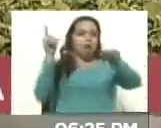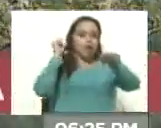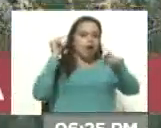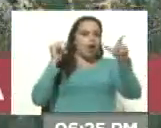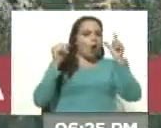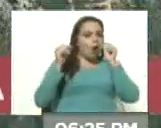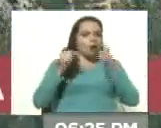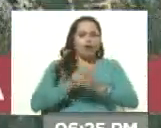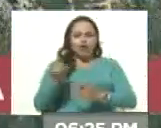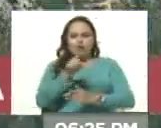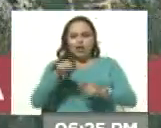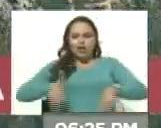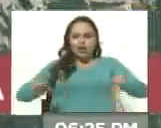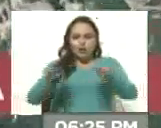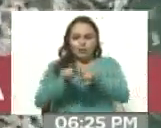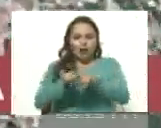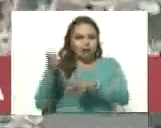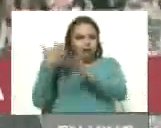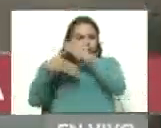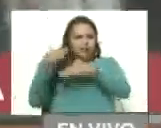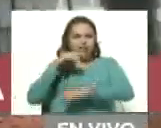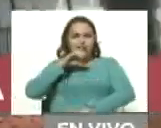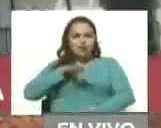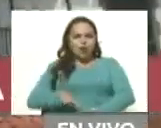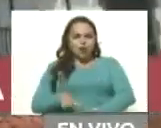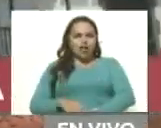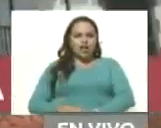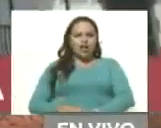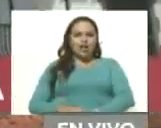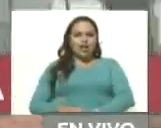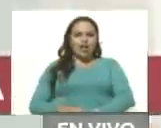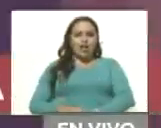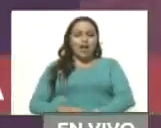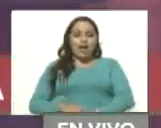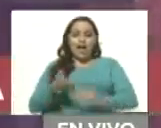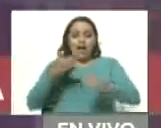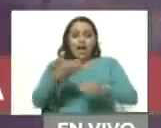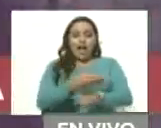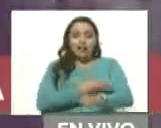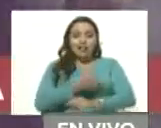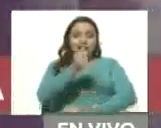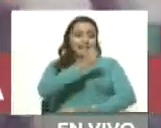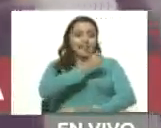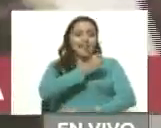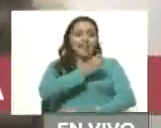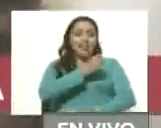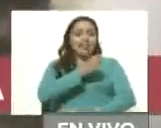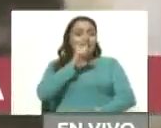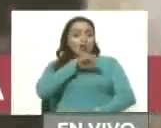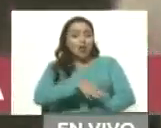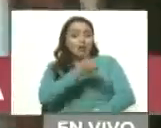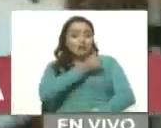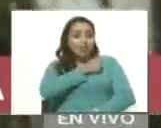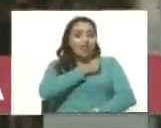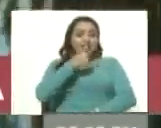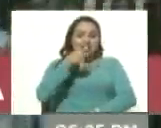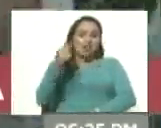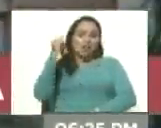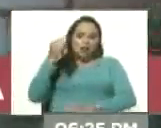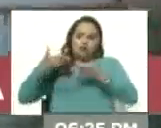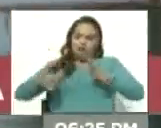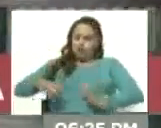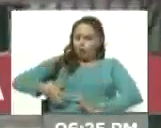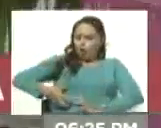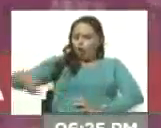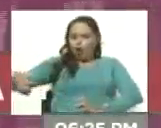occidental cristiana la mujer nace de la costilla de adán y entonces por lo tanto las mujeres dependientes de no hay somos